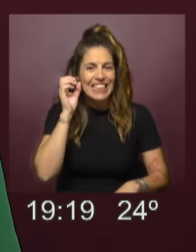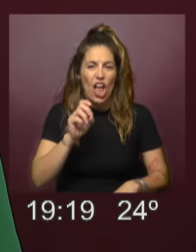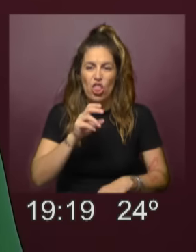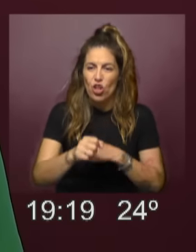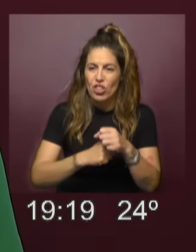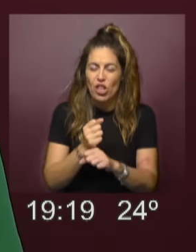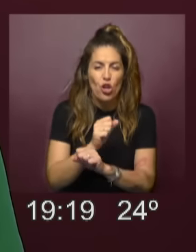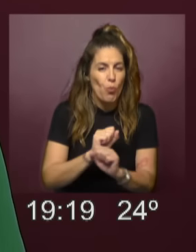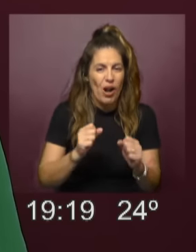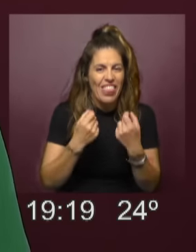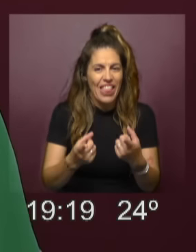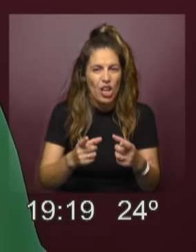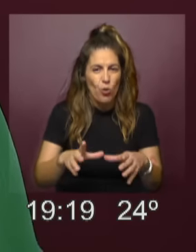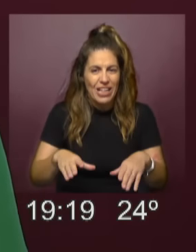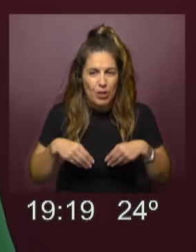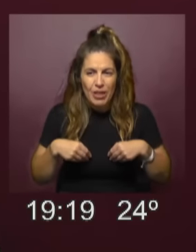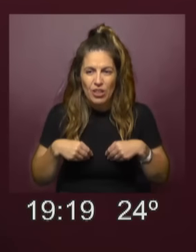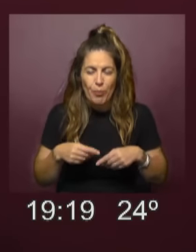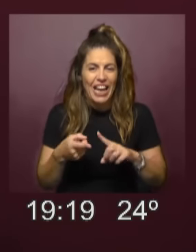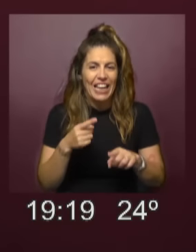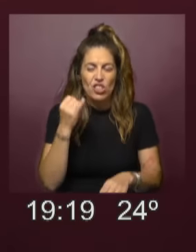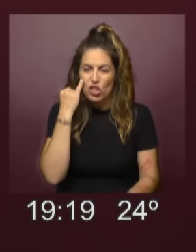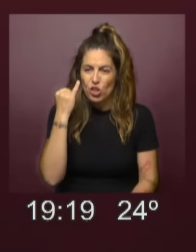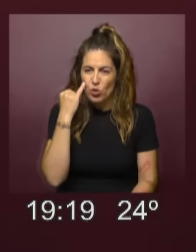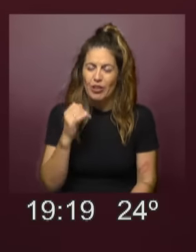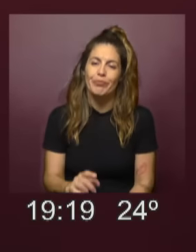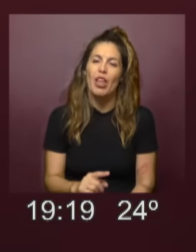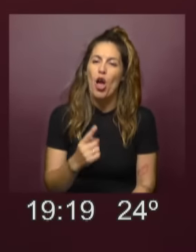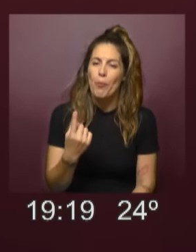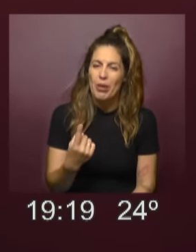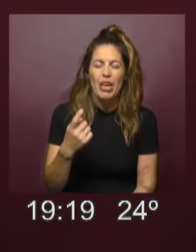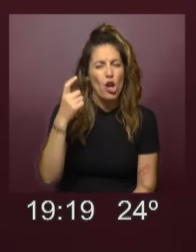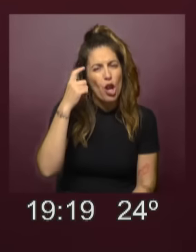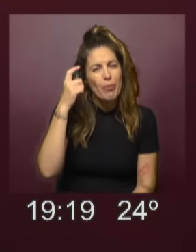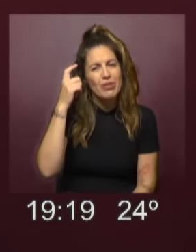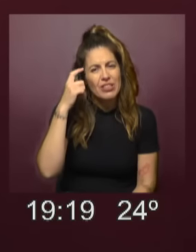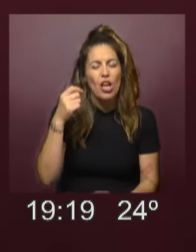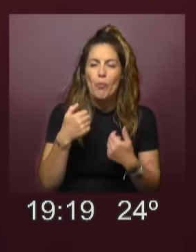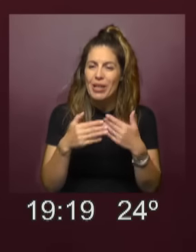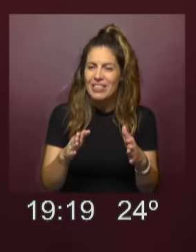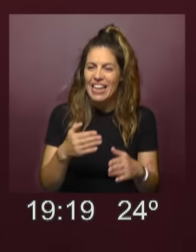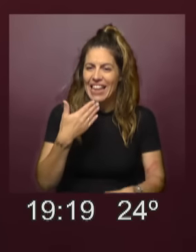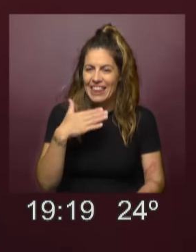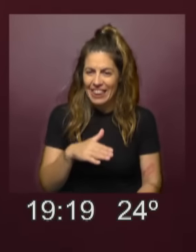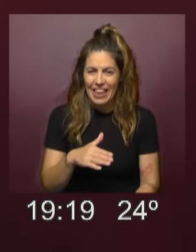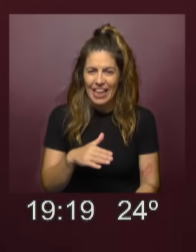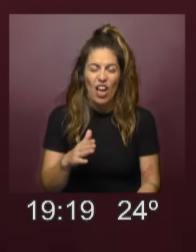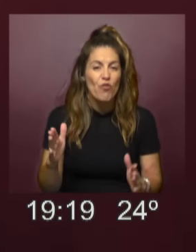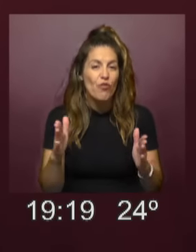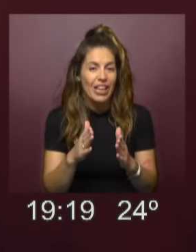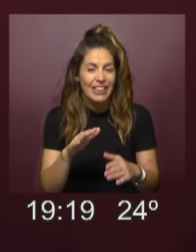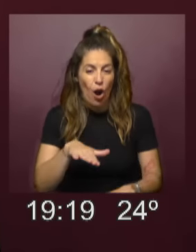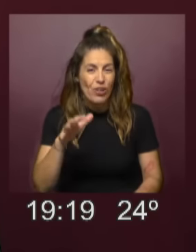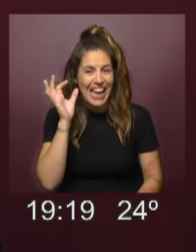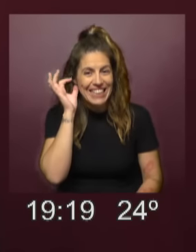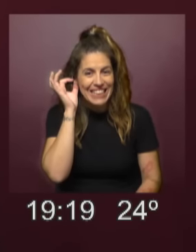dar un consentimiento para una relación sexual? Primero, la reflexión debería comenzar por entender que estamos frente a una